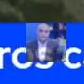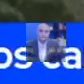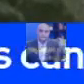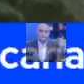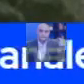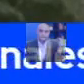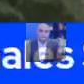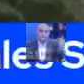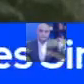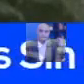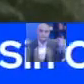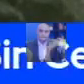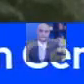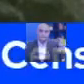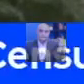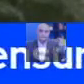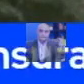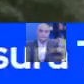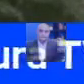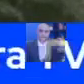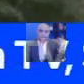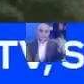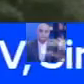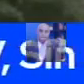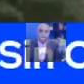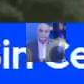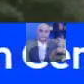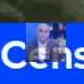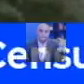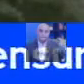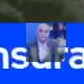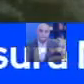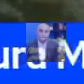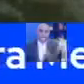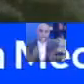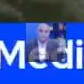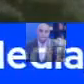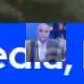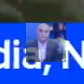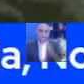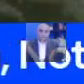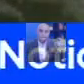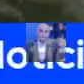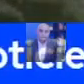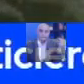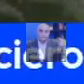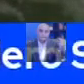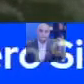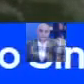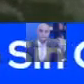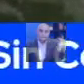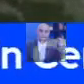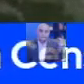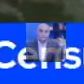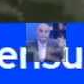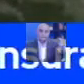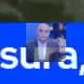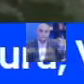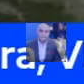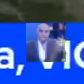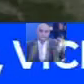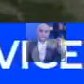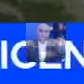y solicitantes de asilo. Pues que se dejen de tonterías también. Las visas temporales que tanto ha pedido el presidente Andrés Manuel López